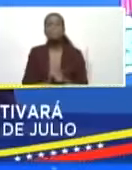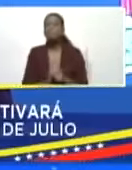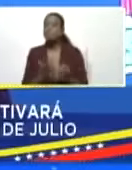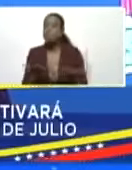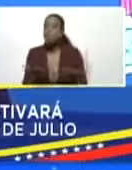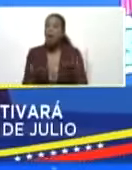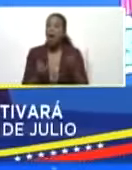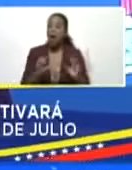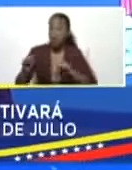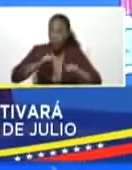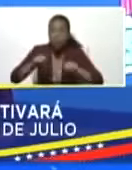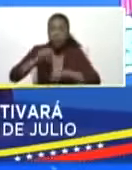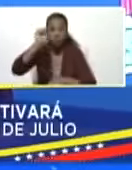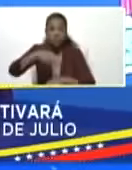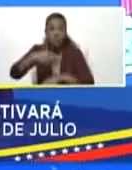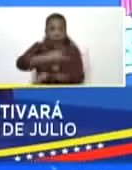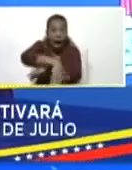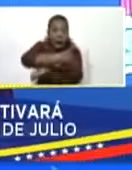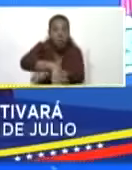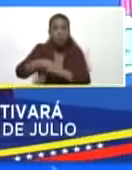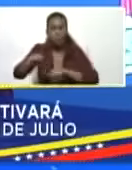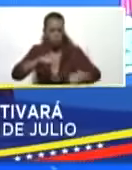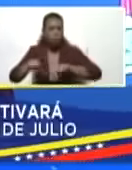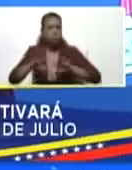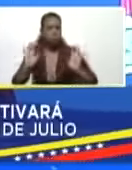se han hecho grandes movilizaciones.